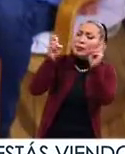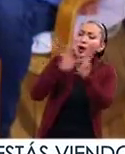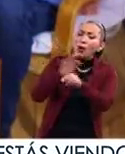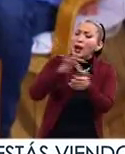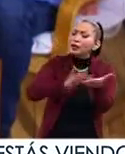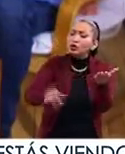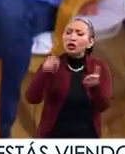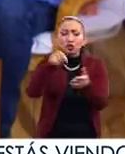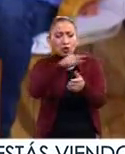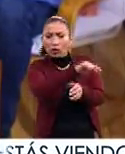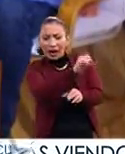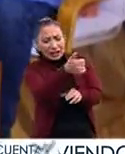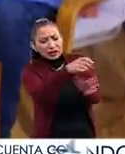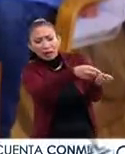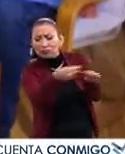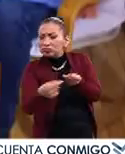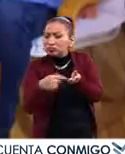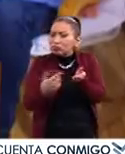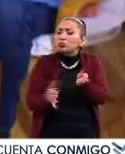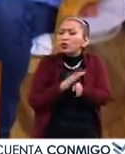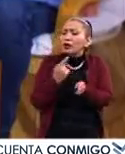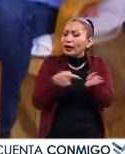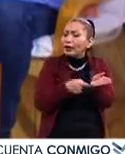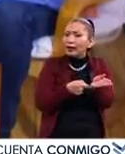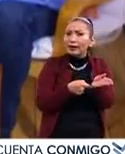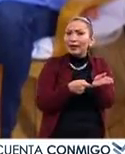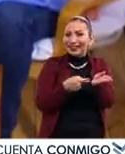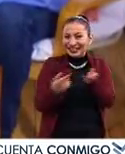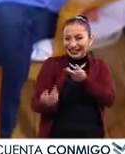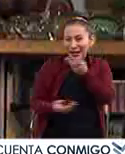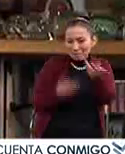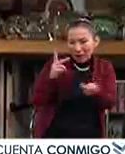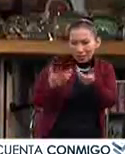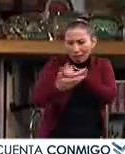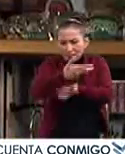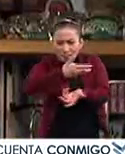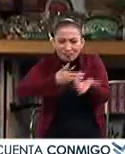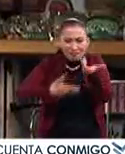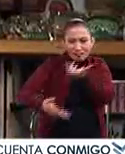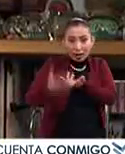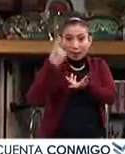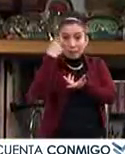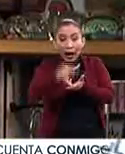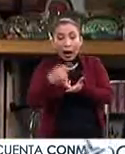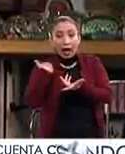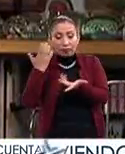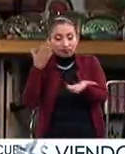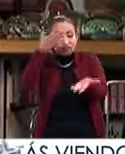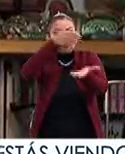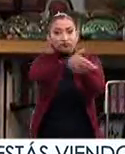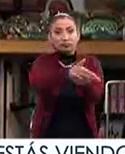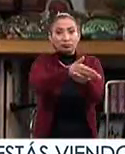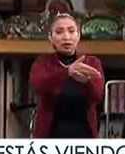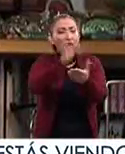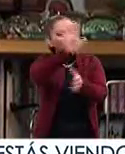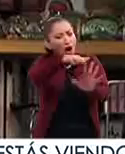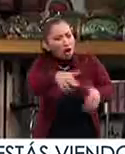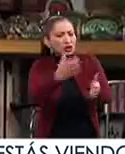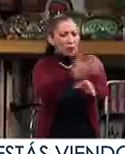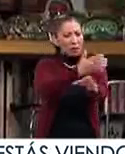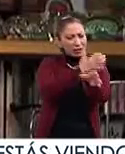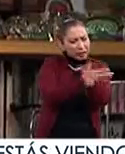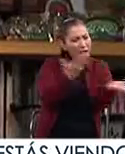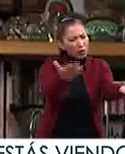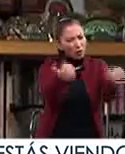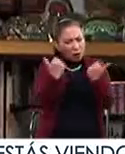esto, por qué no están leyendo esto otro, ¿no? Y de ir en términos de meeting, ¿sí? Oigan,